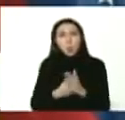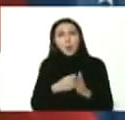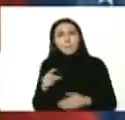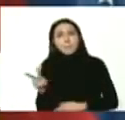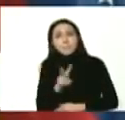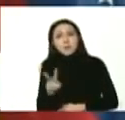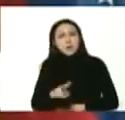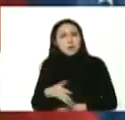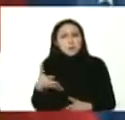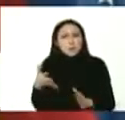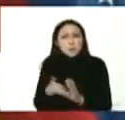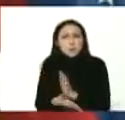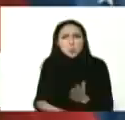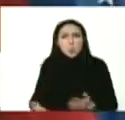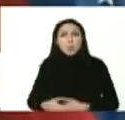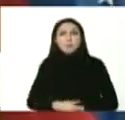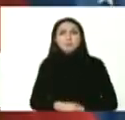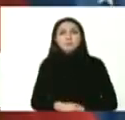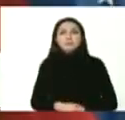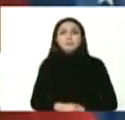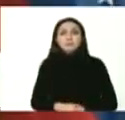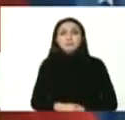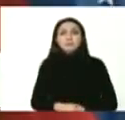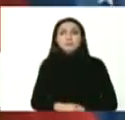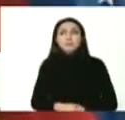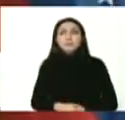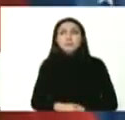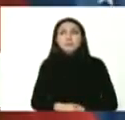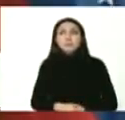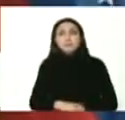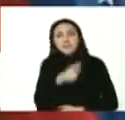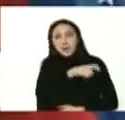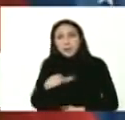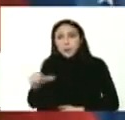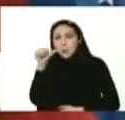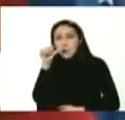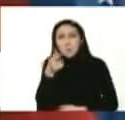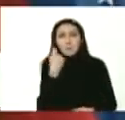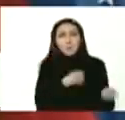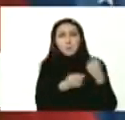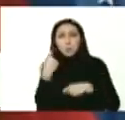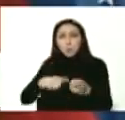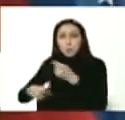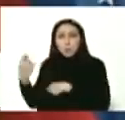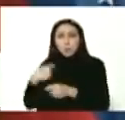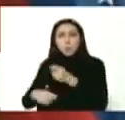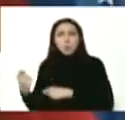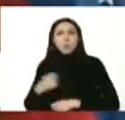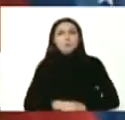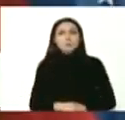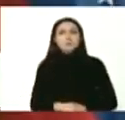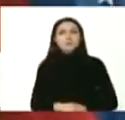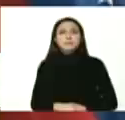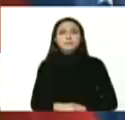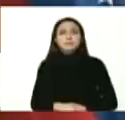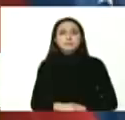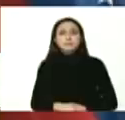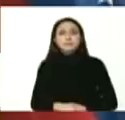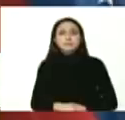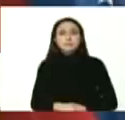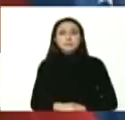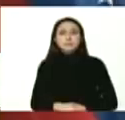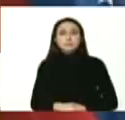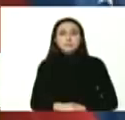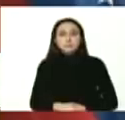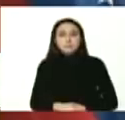le ha dado a los carteles, a los traficantes de droga. Un flagelo